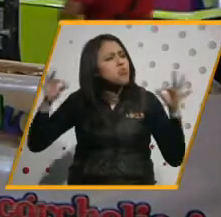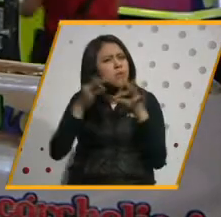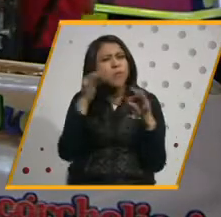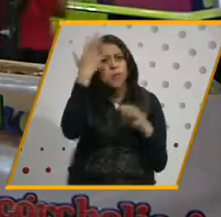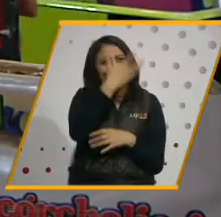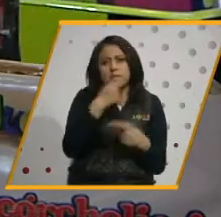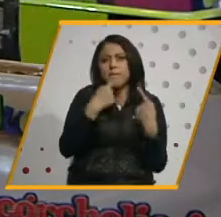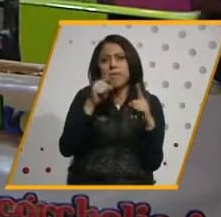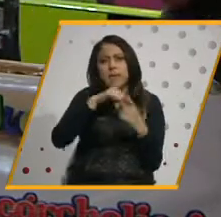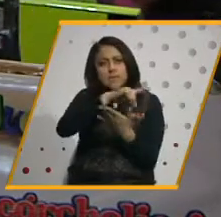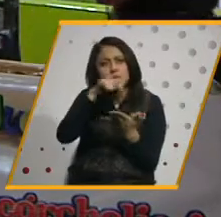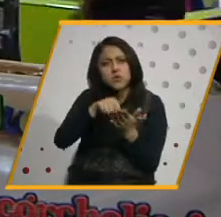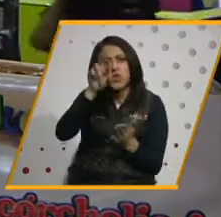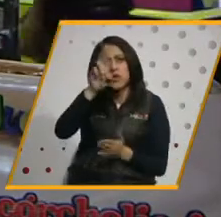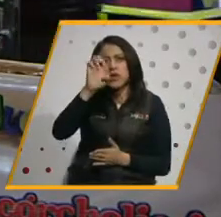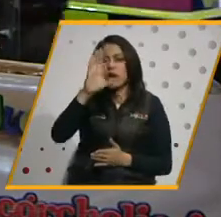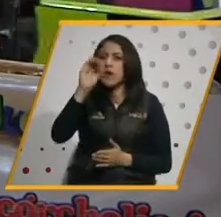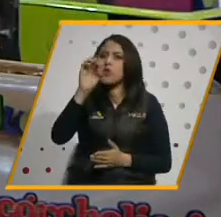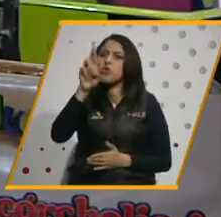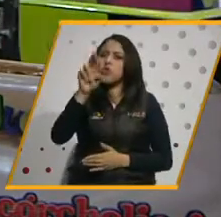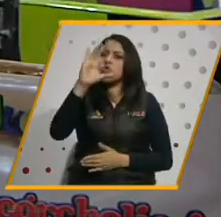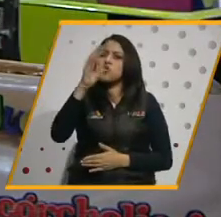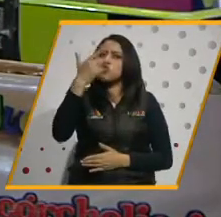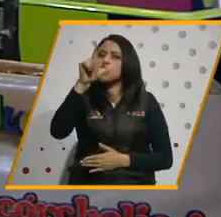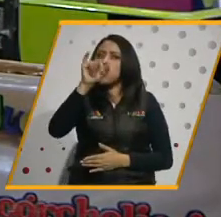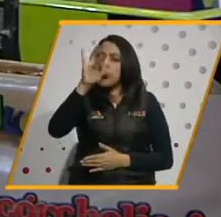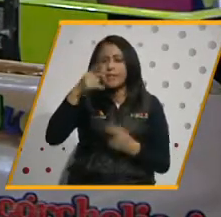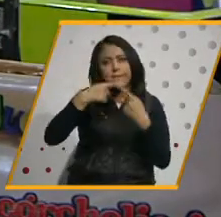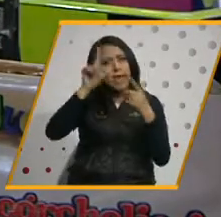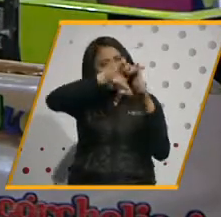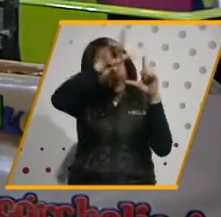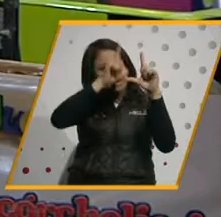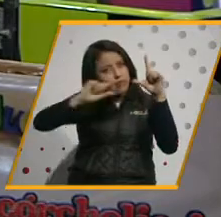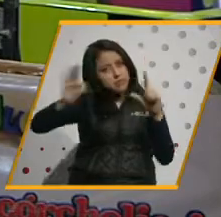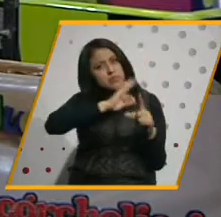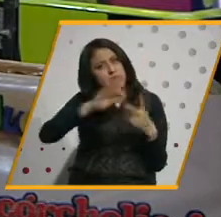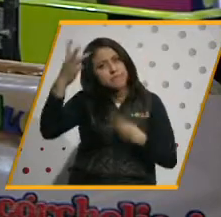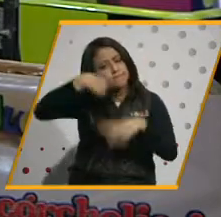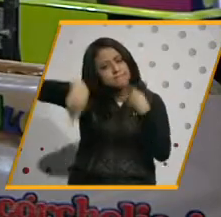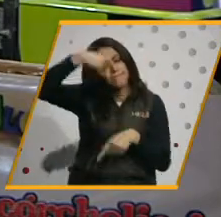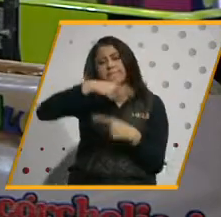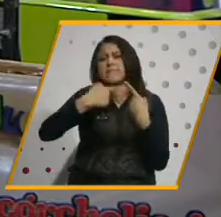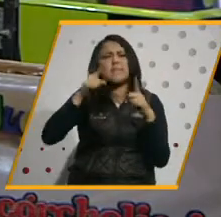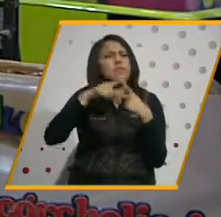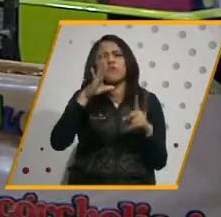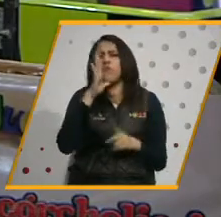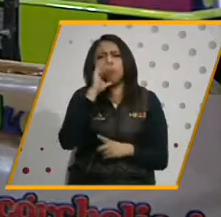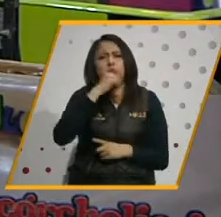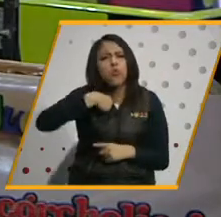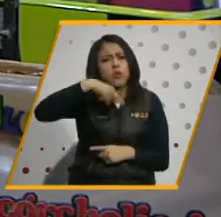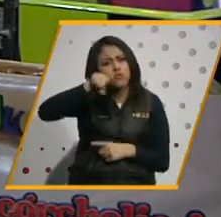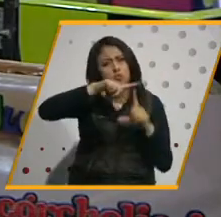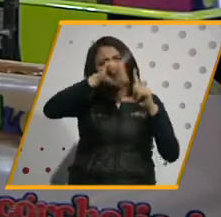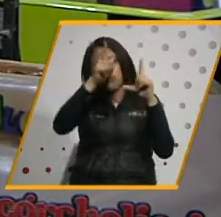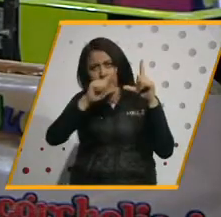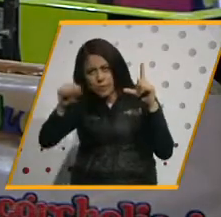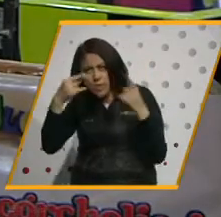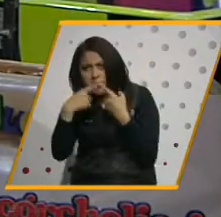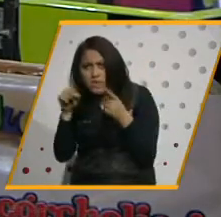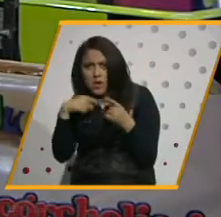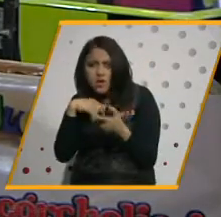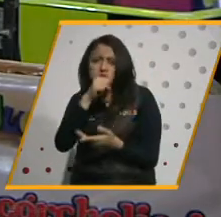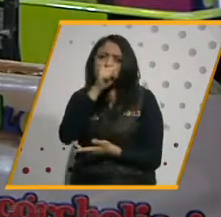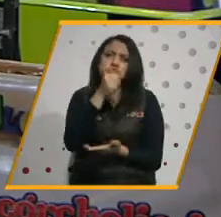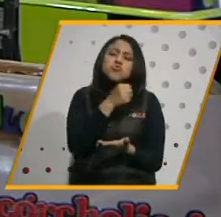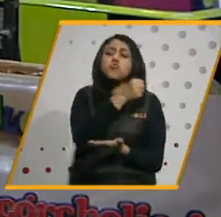de Recorcholis en toda la República Mexicana. Así que no hay pretexto de que ustedes nos estén viendo en el interior de México y que digan, no, yo no vivo